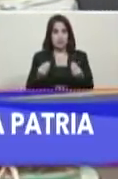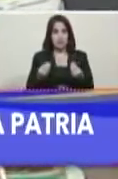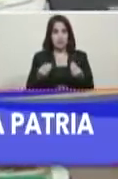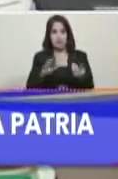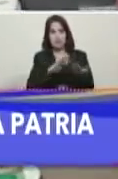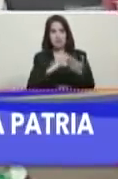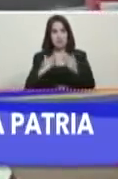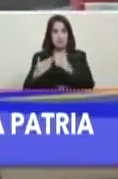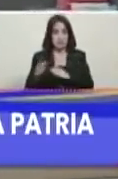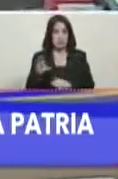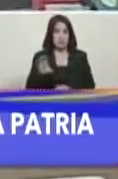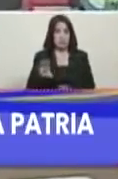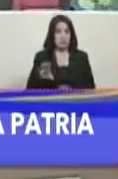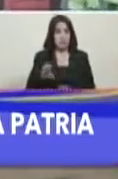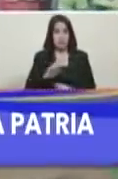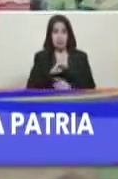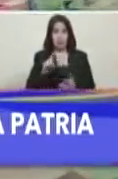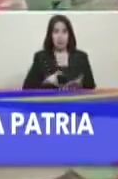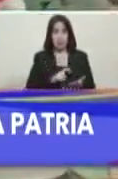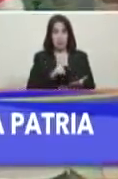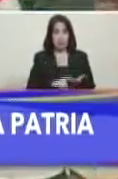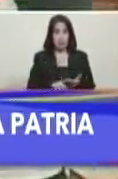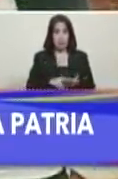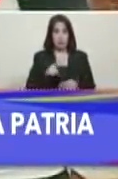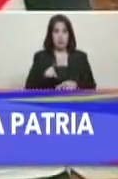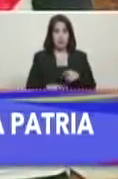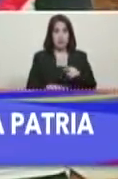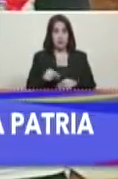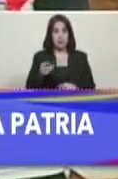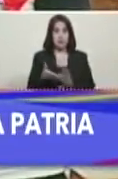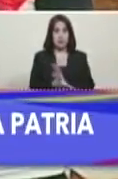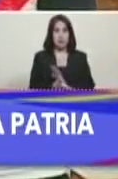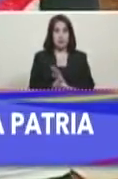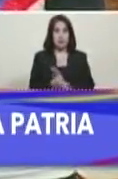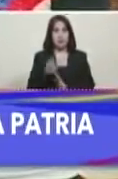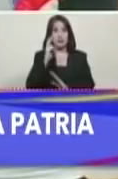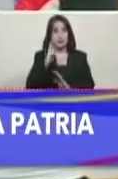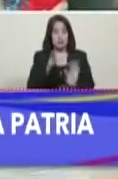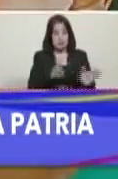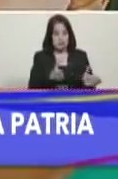comunidades del país entero. Nosotros hemos cartografiado